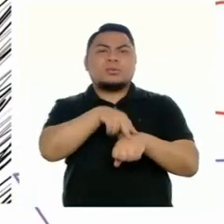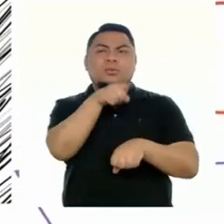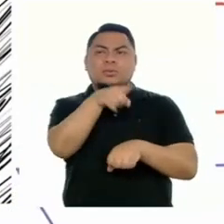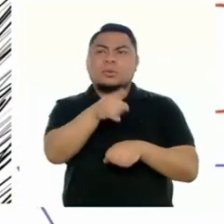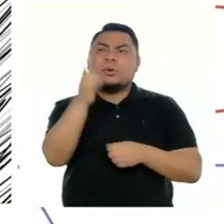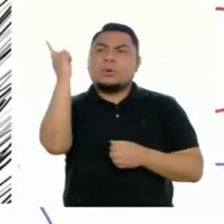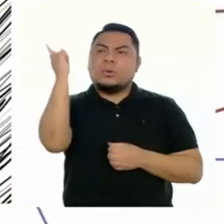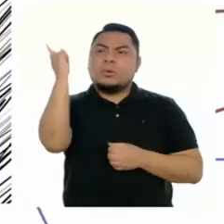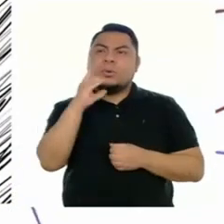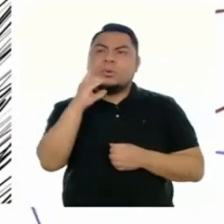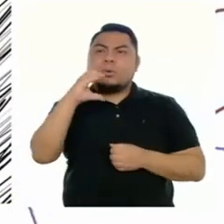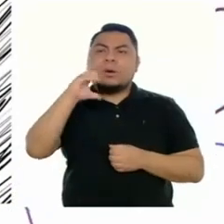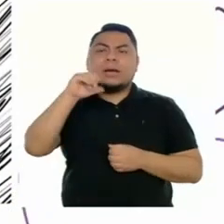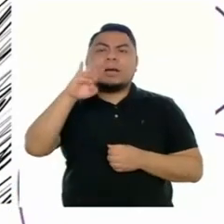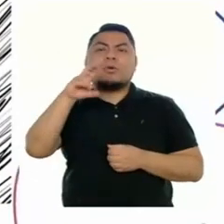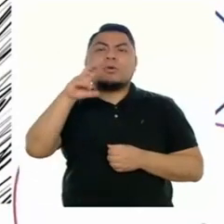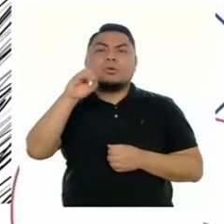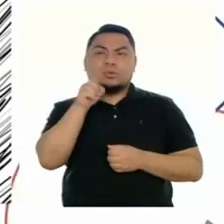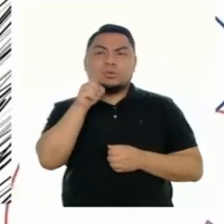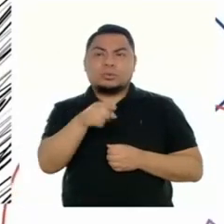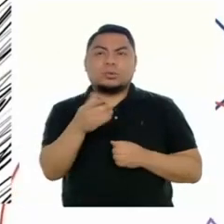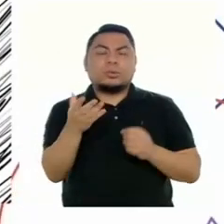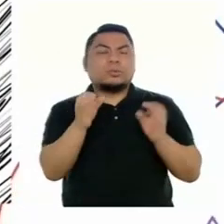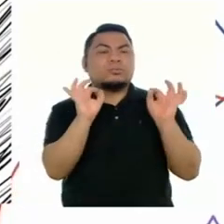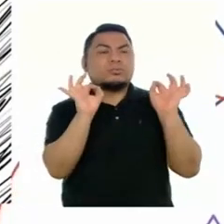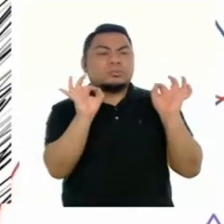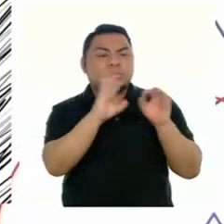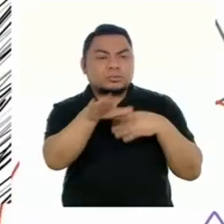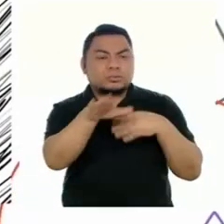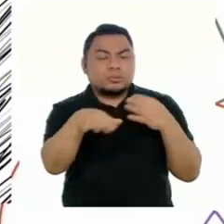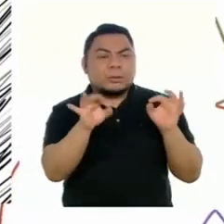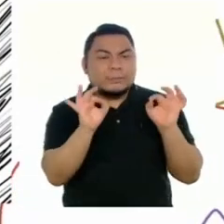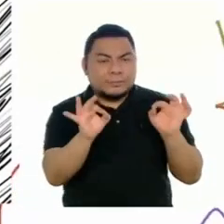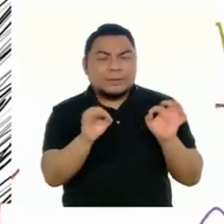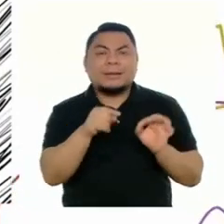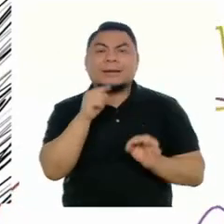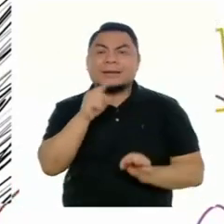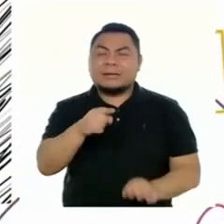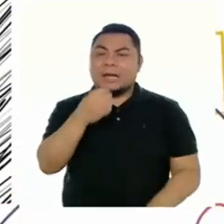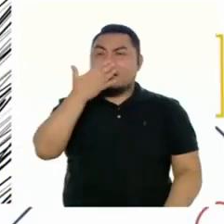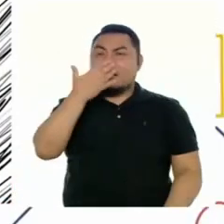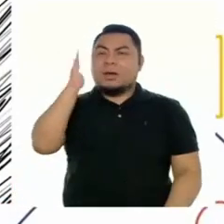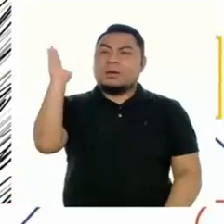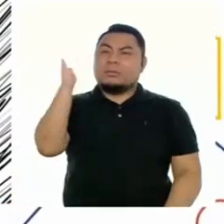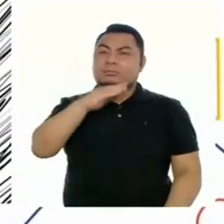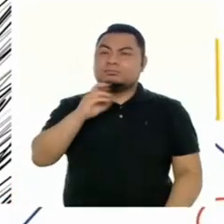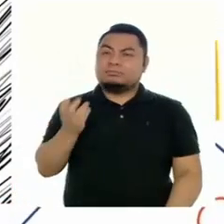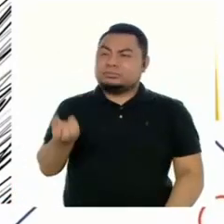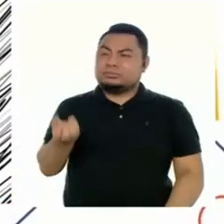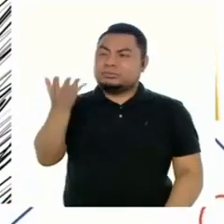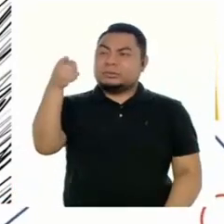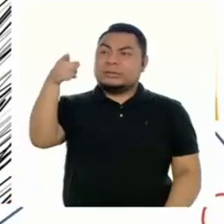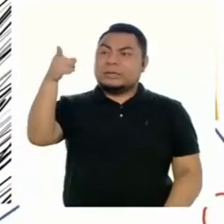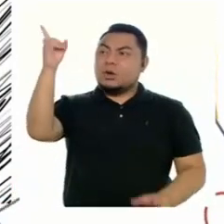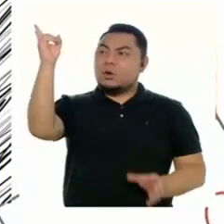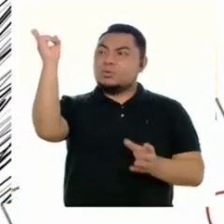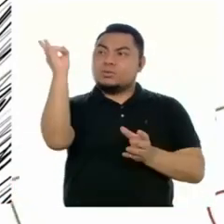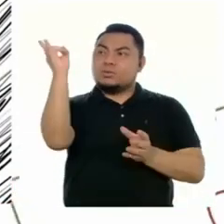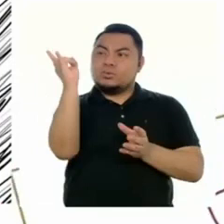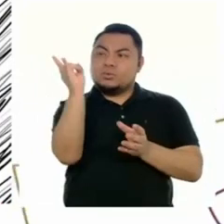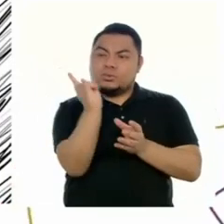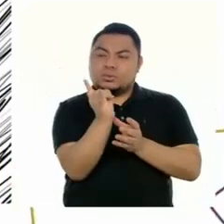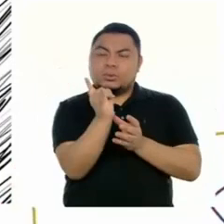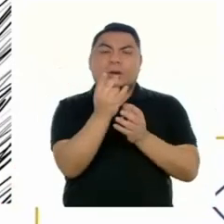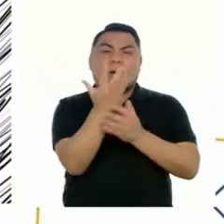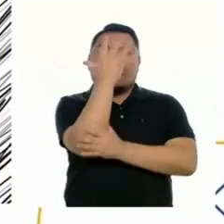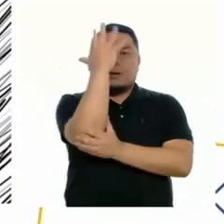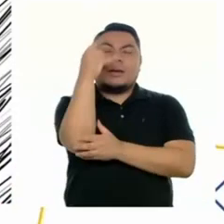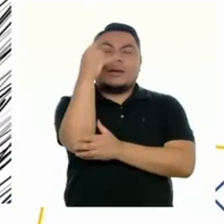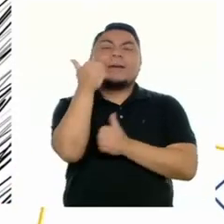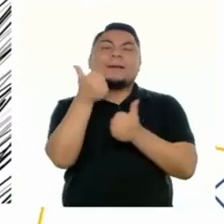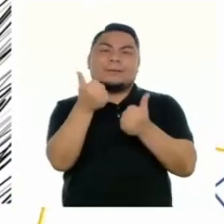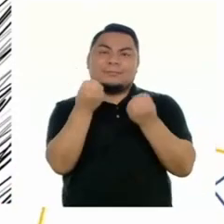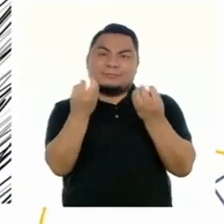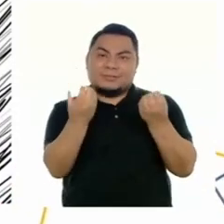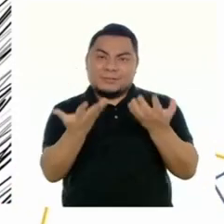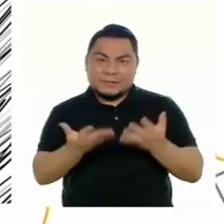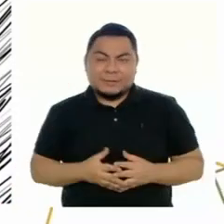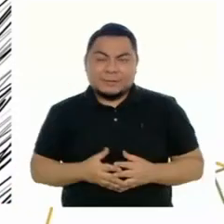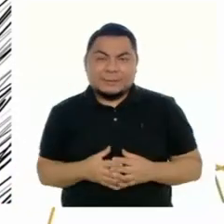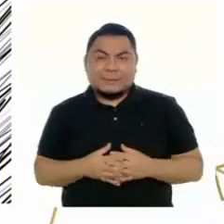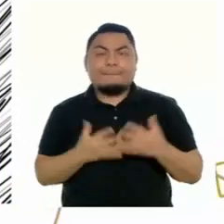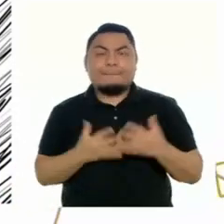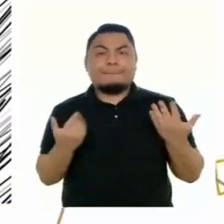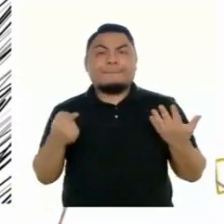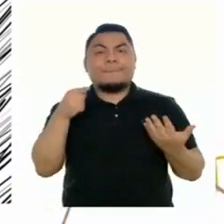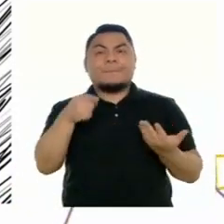carbono. Mientras mejor conservados y aprovechados se encuentren, el carbono se mantendrá dentro de los bosques, sirviéndoles de